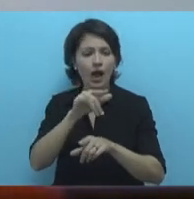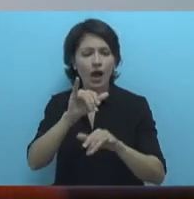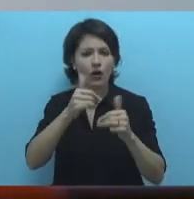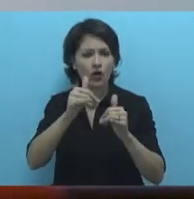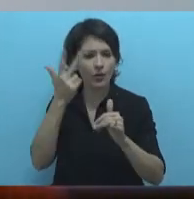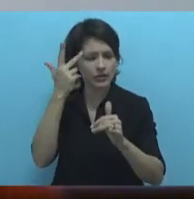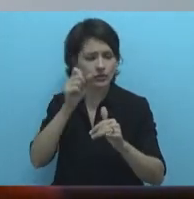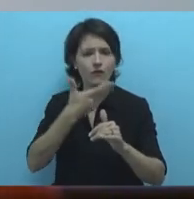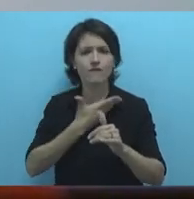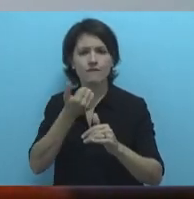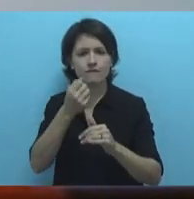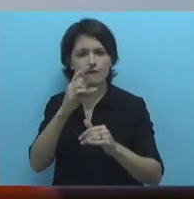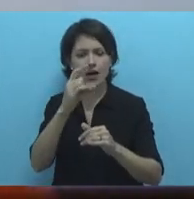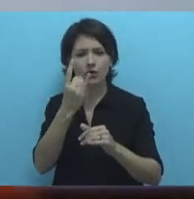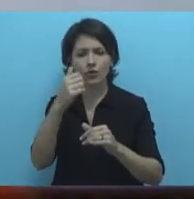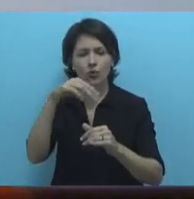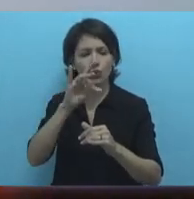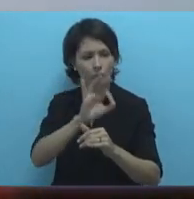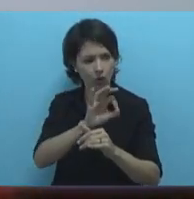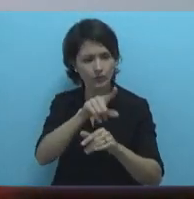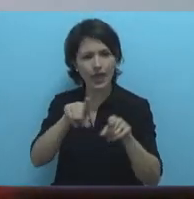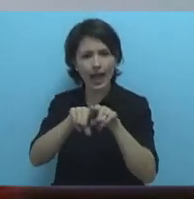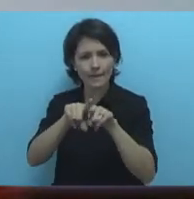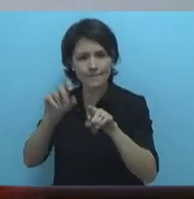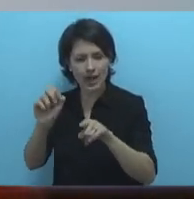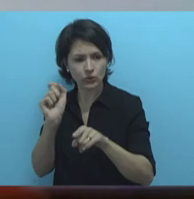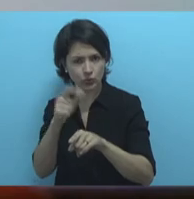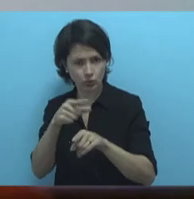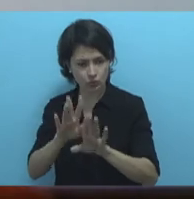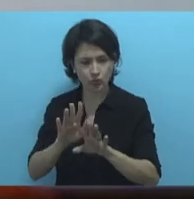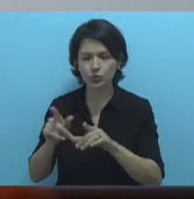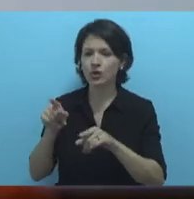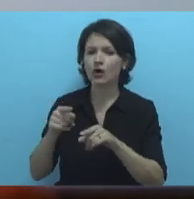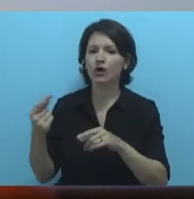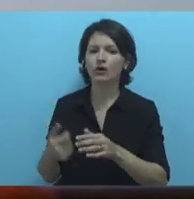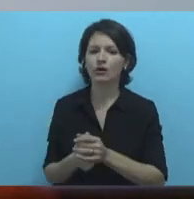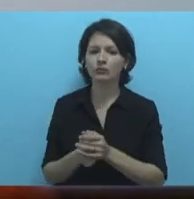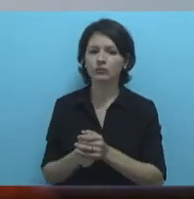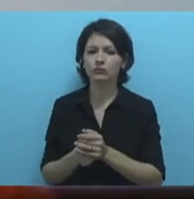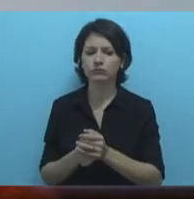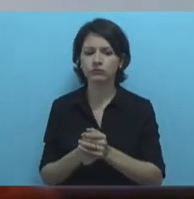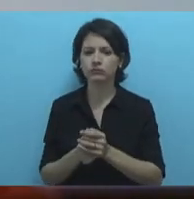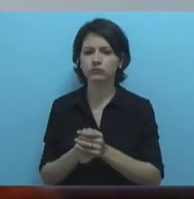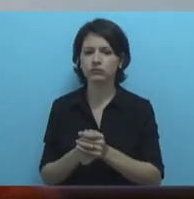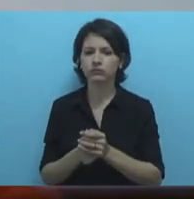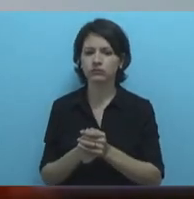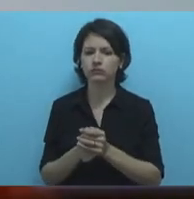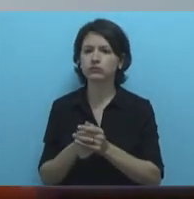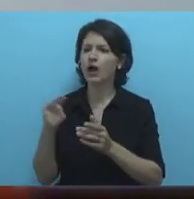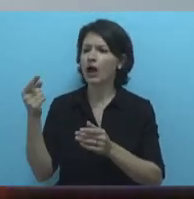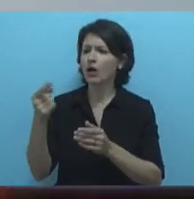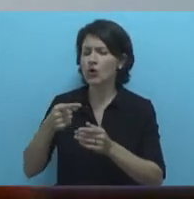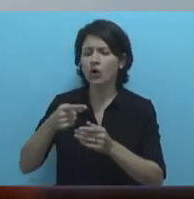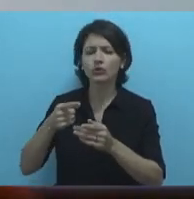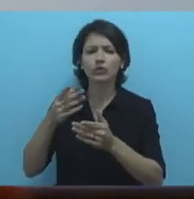es un joven que decidió en contra de las disposiciones actuales con respecto a la cuarentena